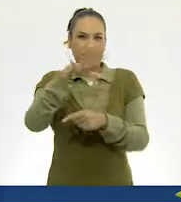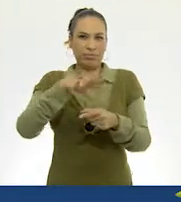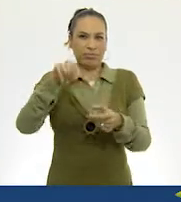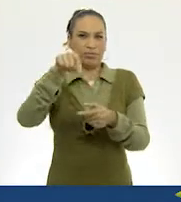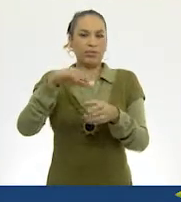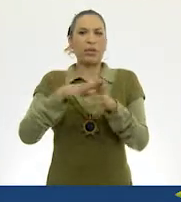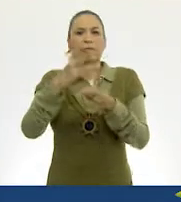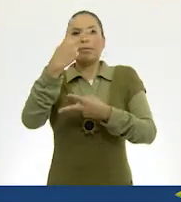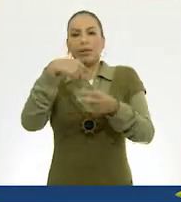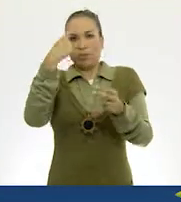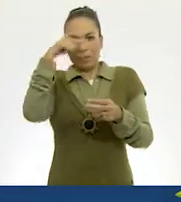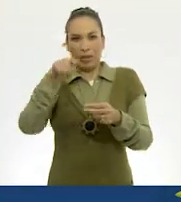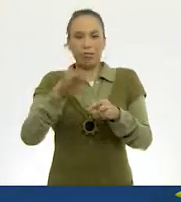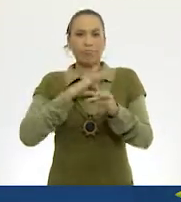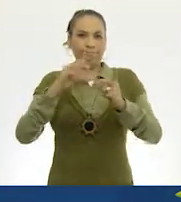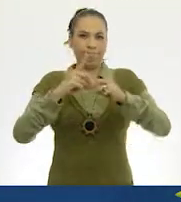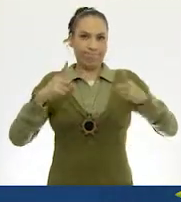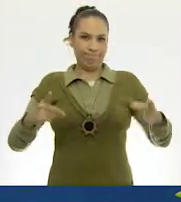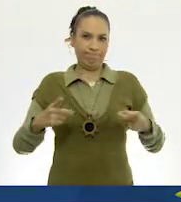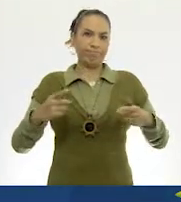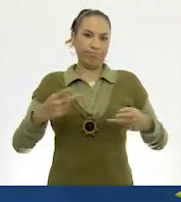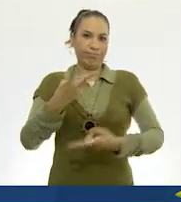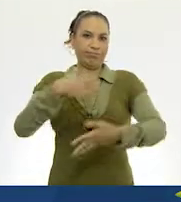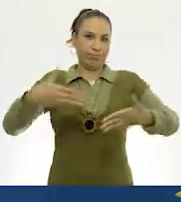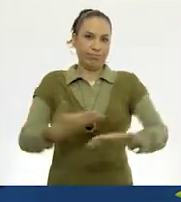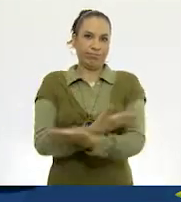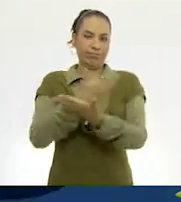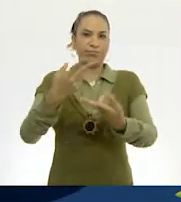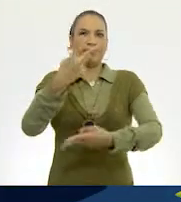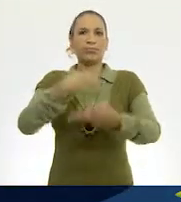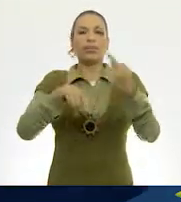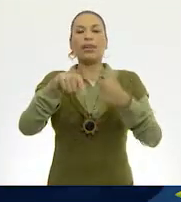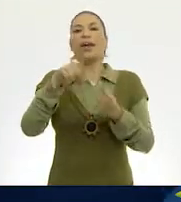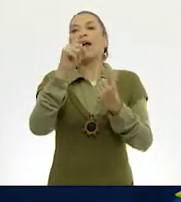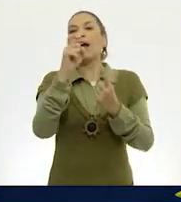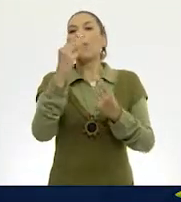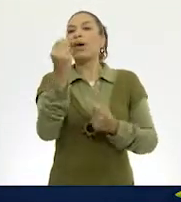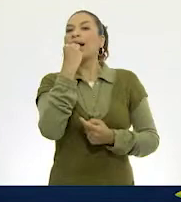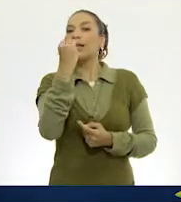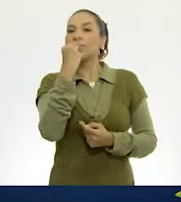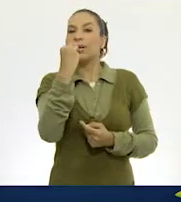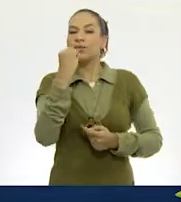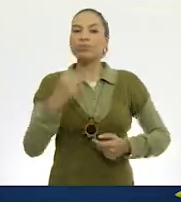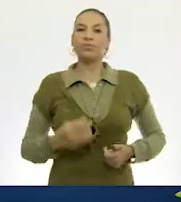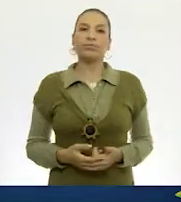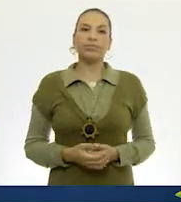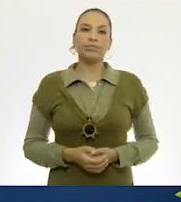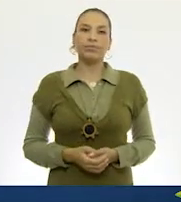polos favorecía su desarrollo, proveyéndolos de agua y alimento.